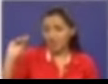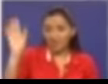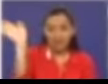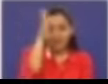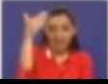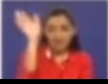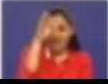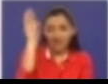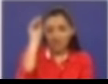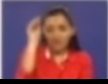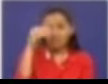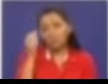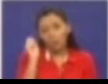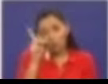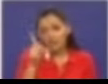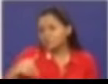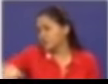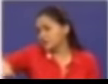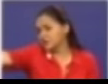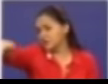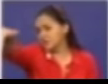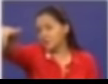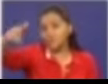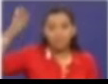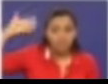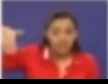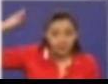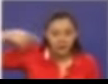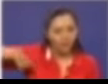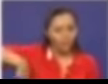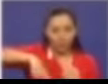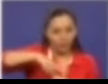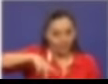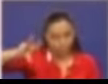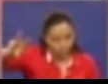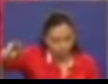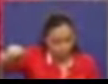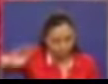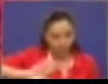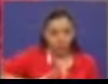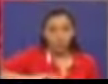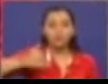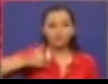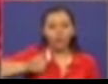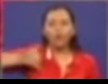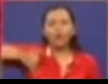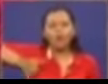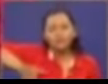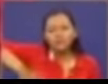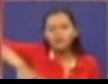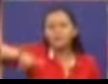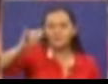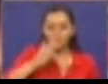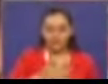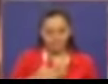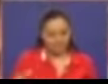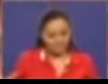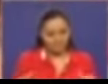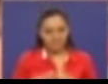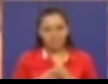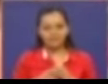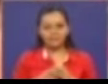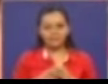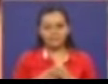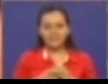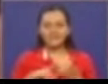que sigan de luto eterno, porque el pasado jamás volverá, nosotros continuamos literalmente sembrando